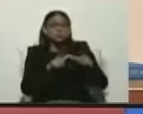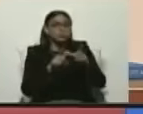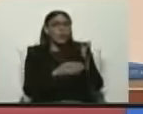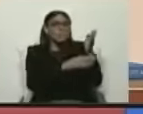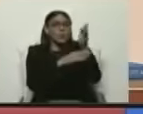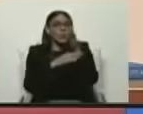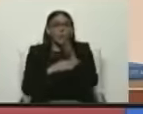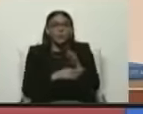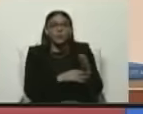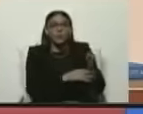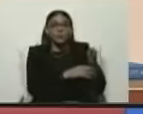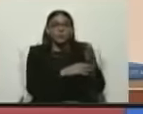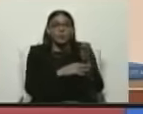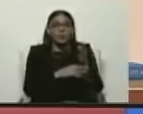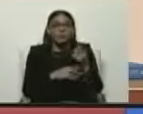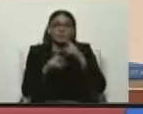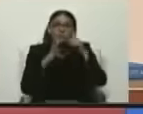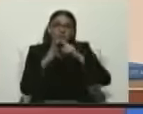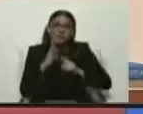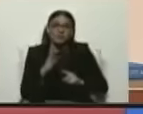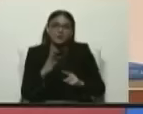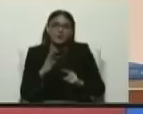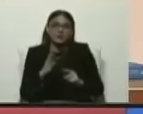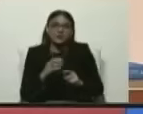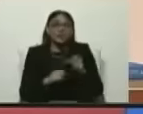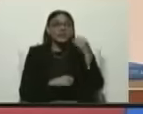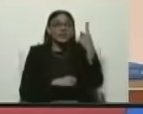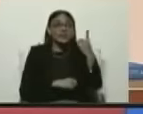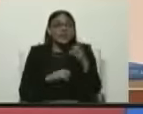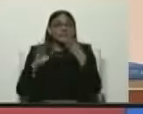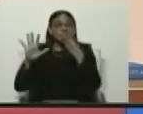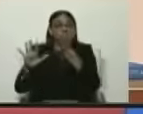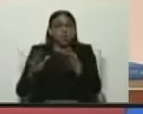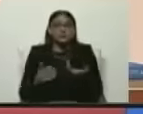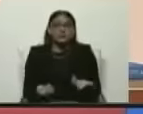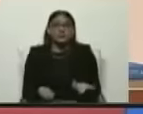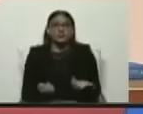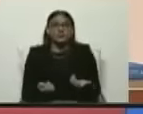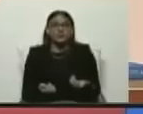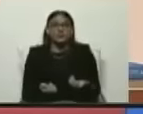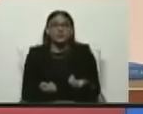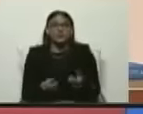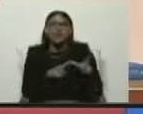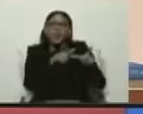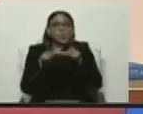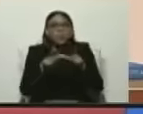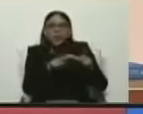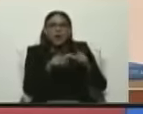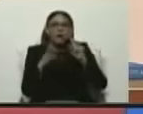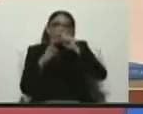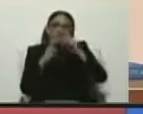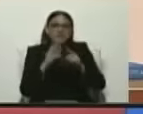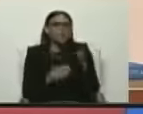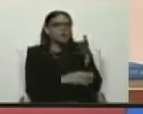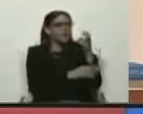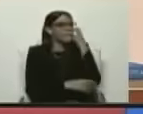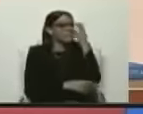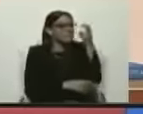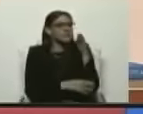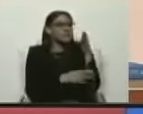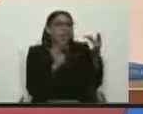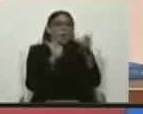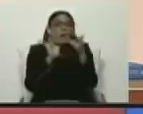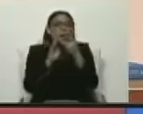18 ciudades, 18 lugares visitados, contacto